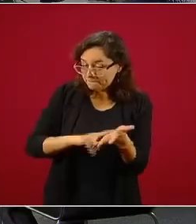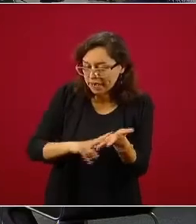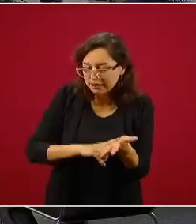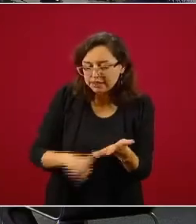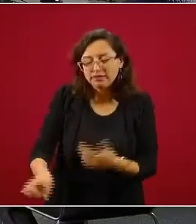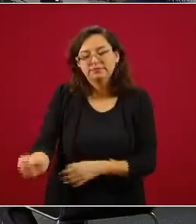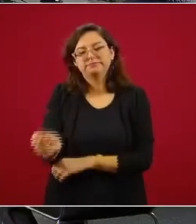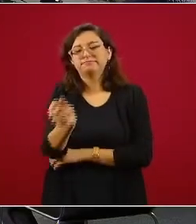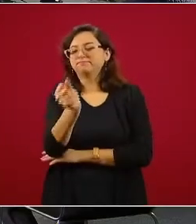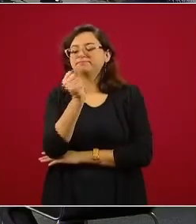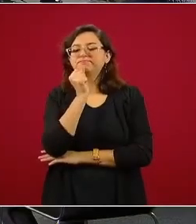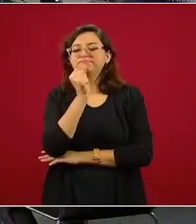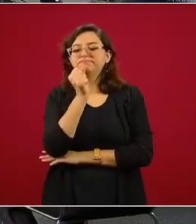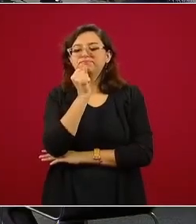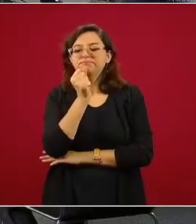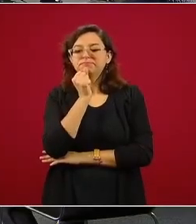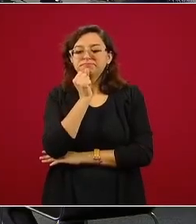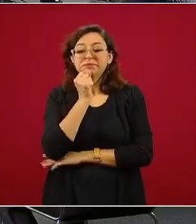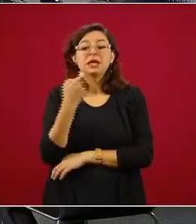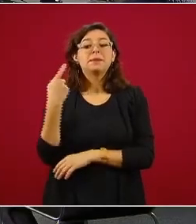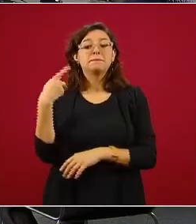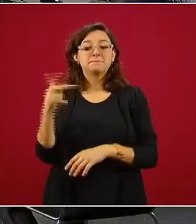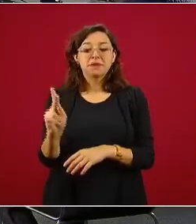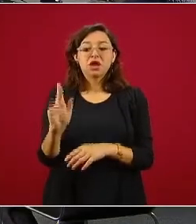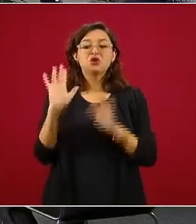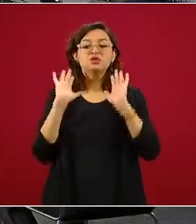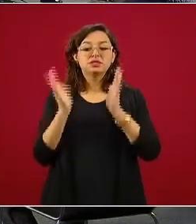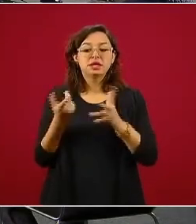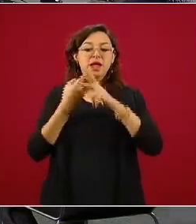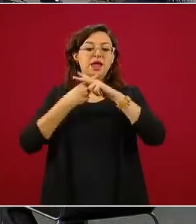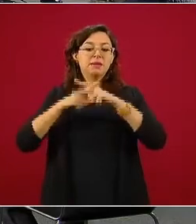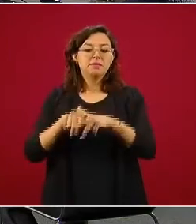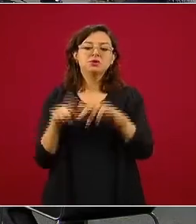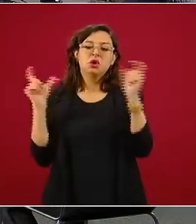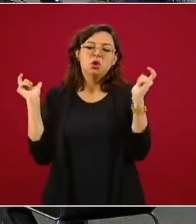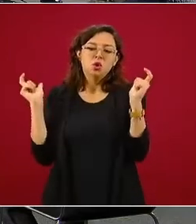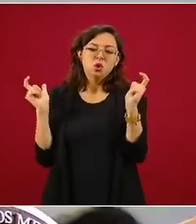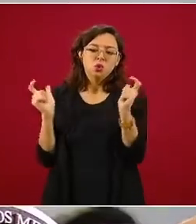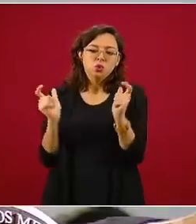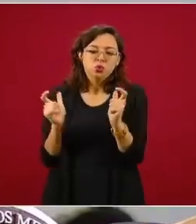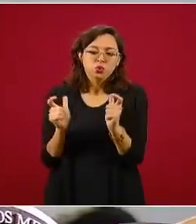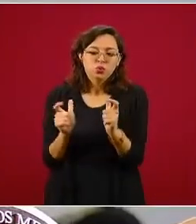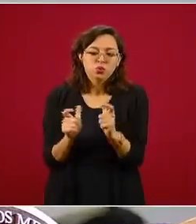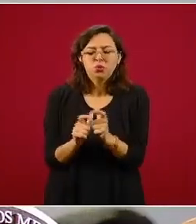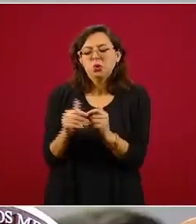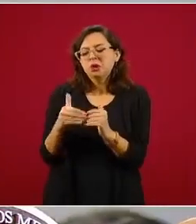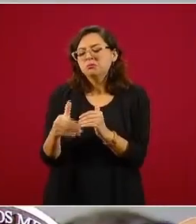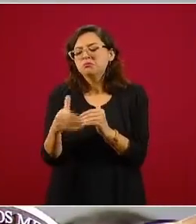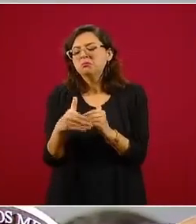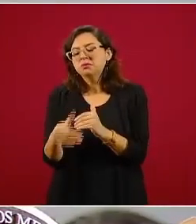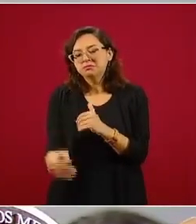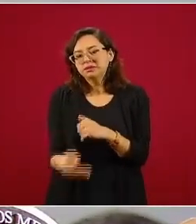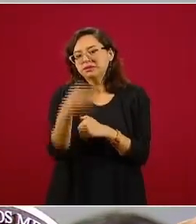seguridad, pero ya está en una zona de declive y en pocas semanas seguramente